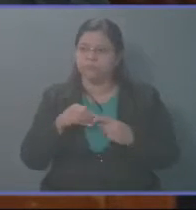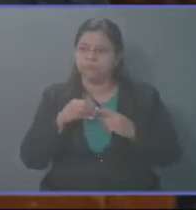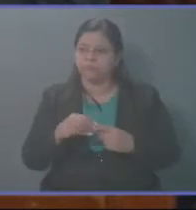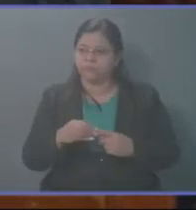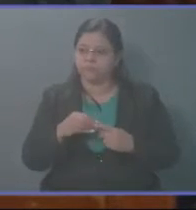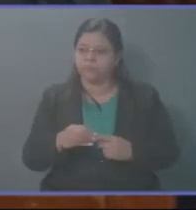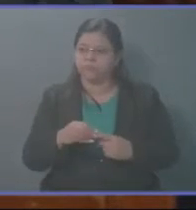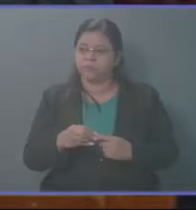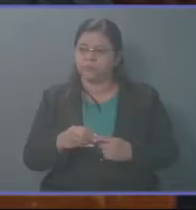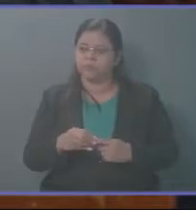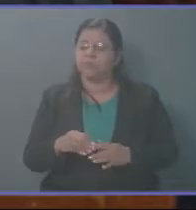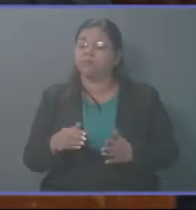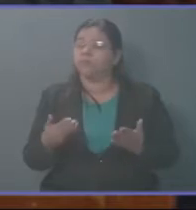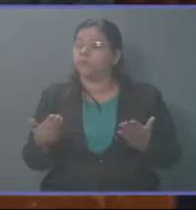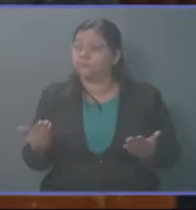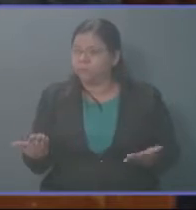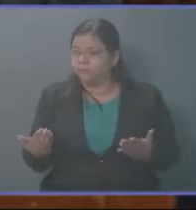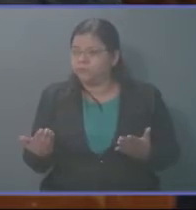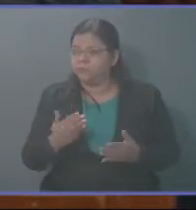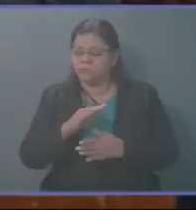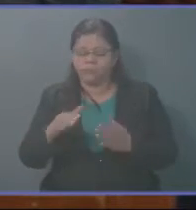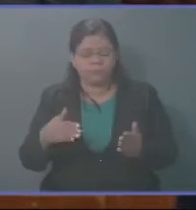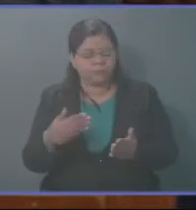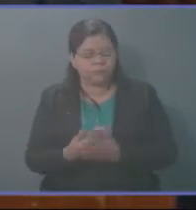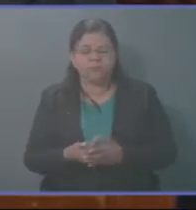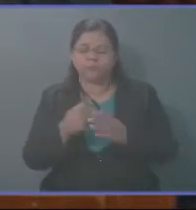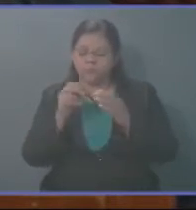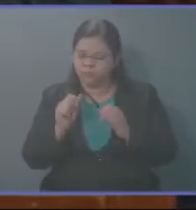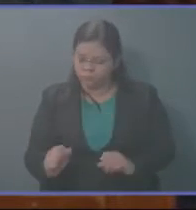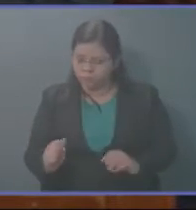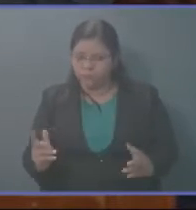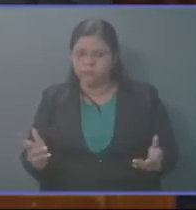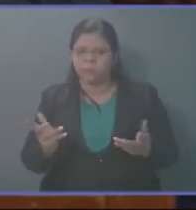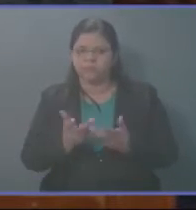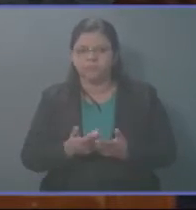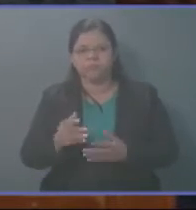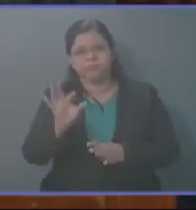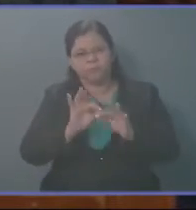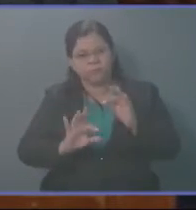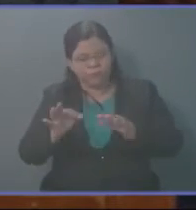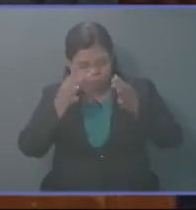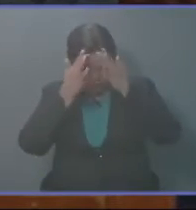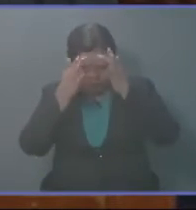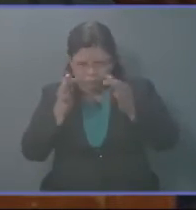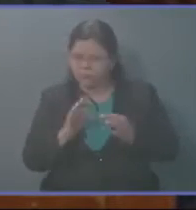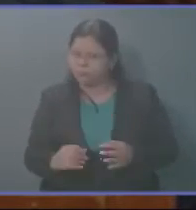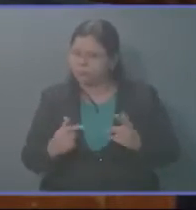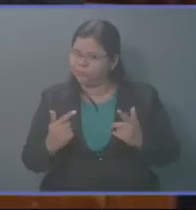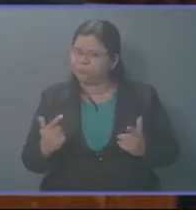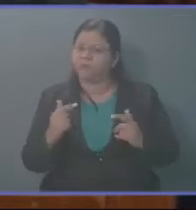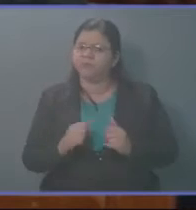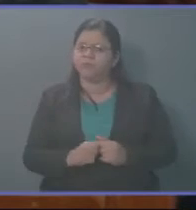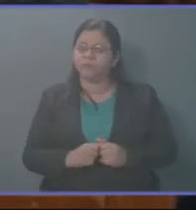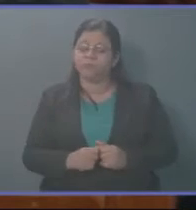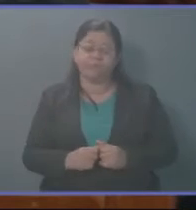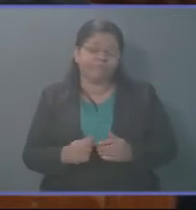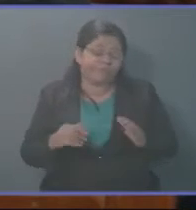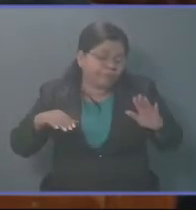para que pueda tener el complemento. Hay medidas drásticas, pero así es.